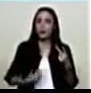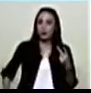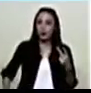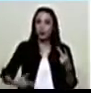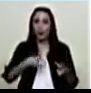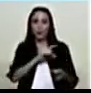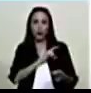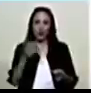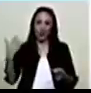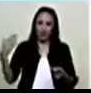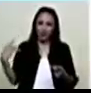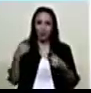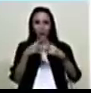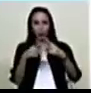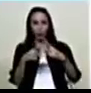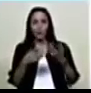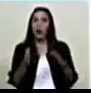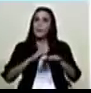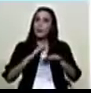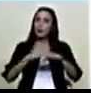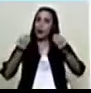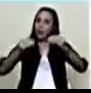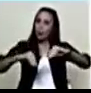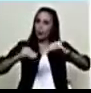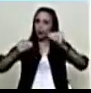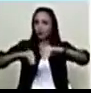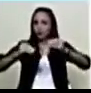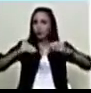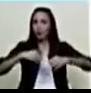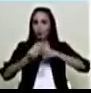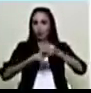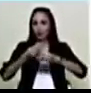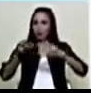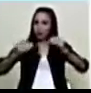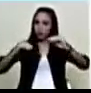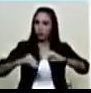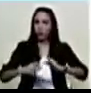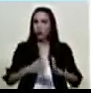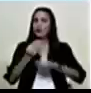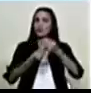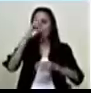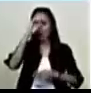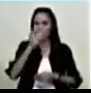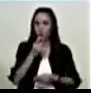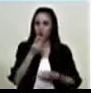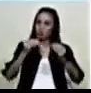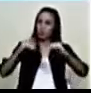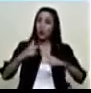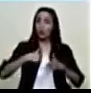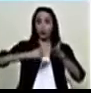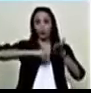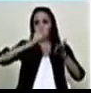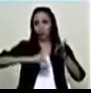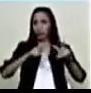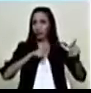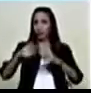Rodríguez Zapatero, por el acuerdo que se logró en República Dominicana, el acuerdo de Santo Domingo. Yo firmé el